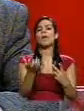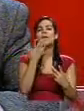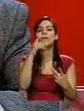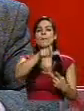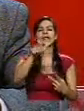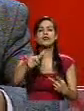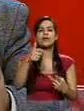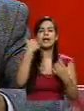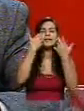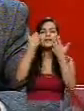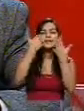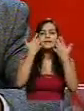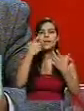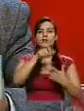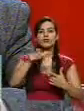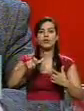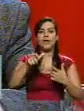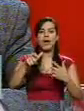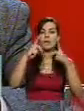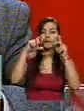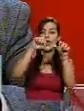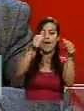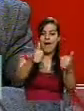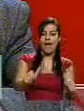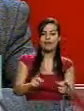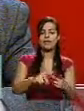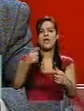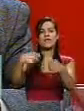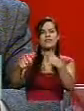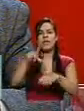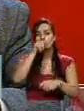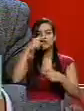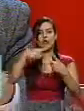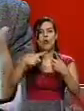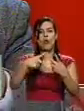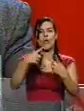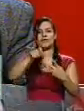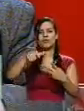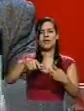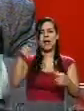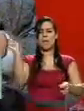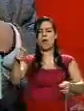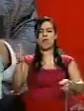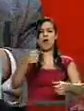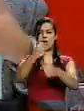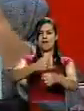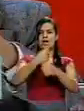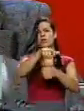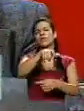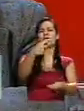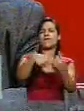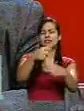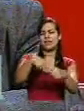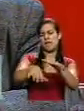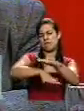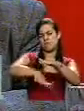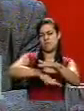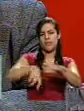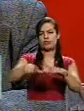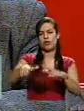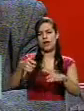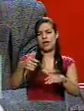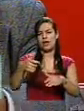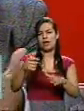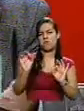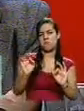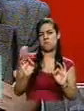pardos eran artesanos, eran pulperos, eran arrieros, eran quienes ejercían el comercio minoritario,